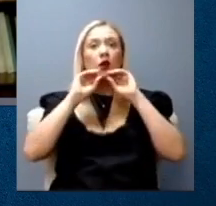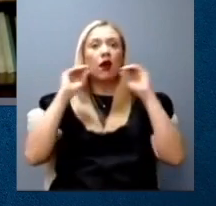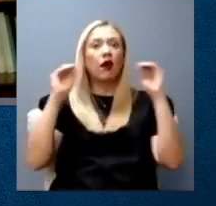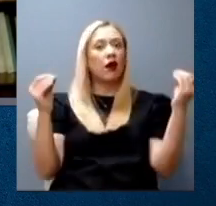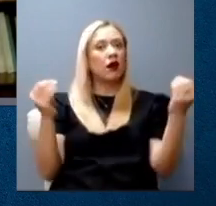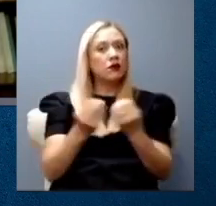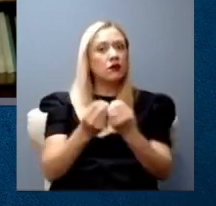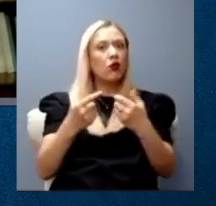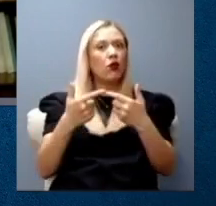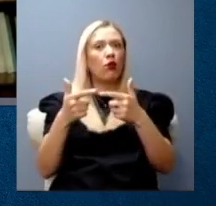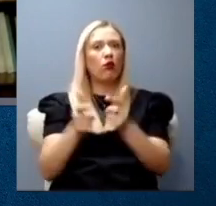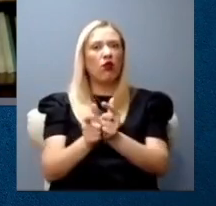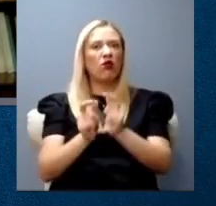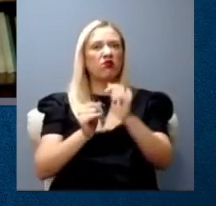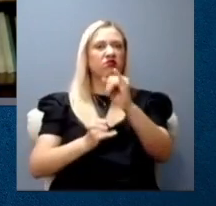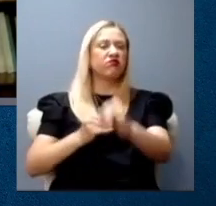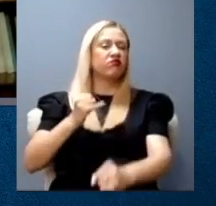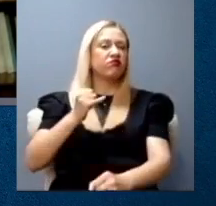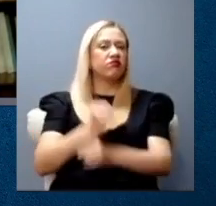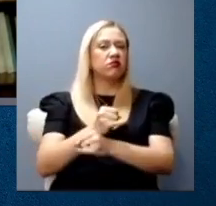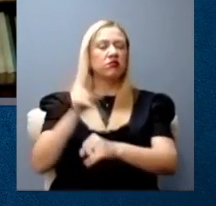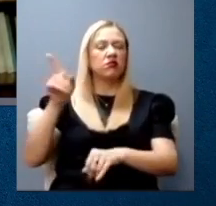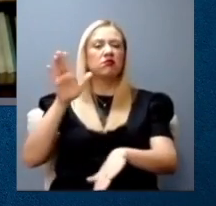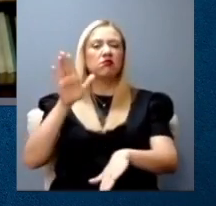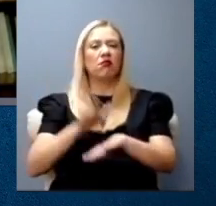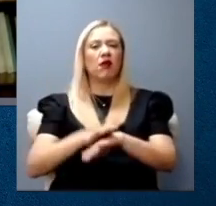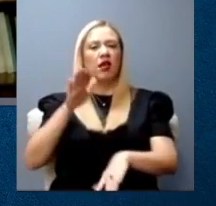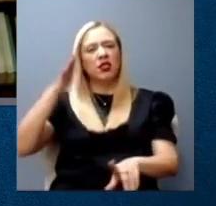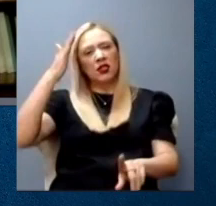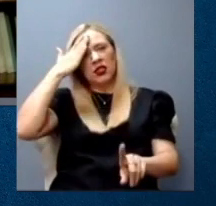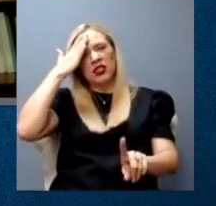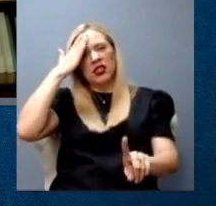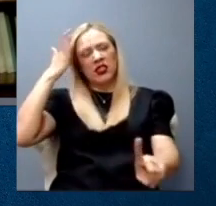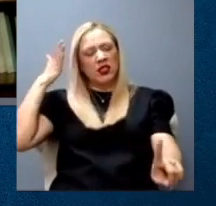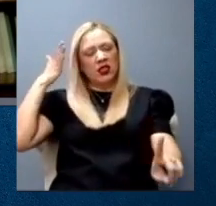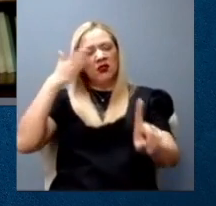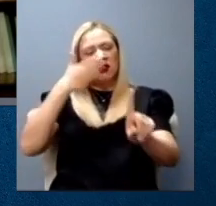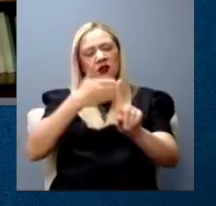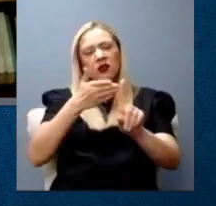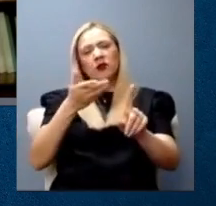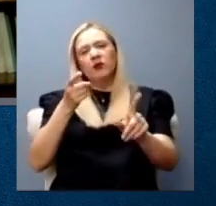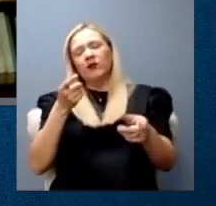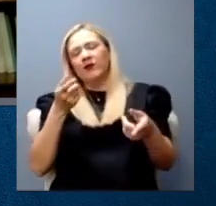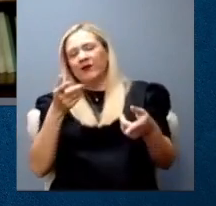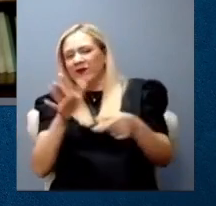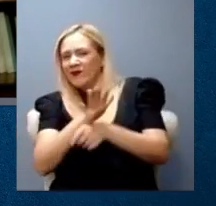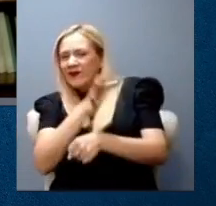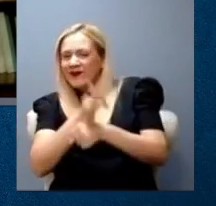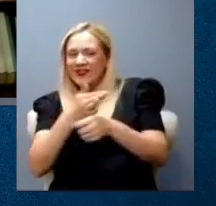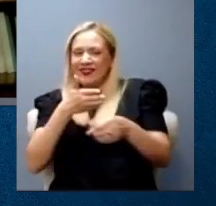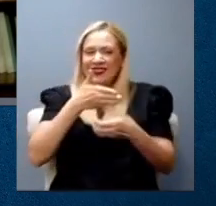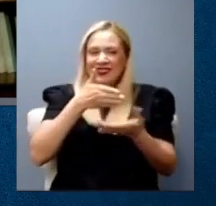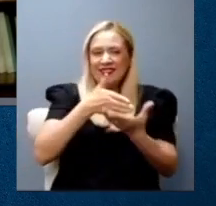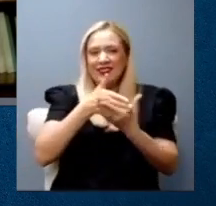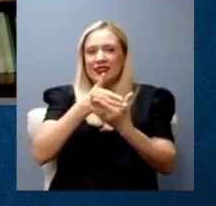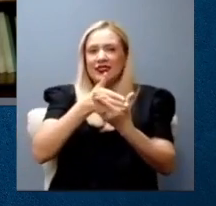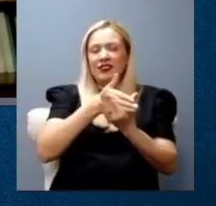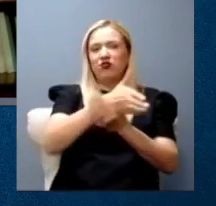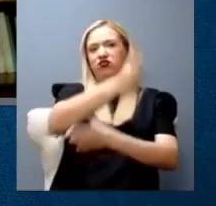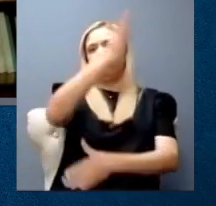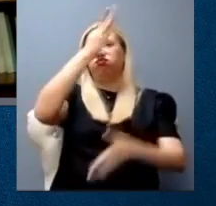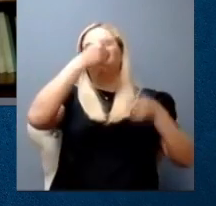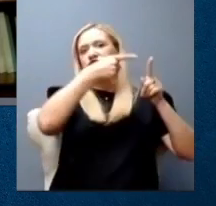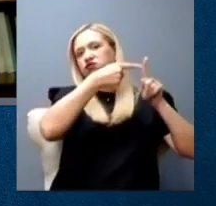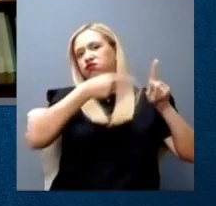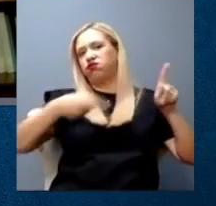como eje, con menor grado y con grado que se va a ir incrementando, por supuesto, a lo largo del siglo XX, la